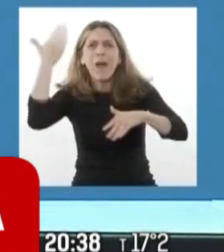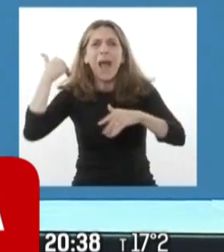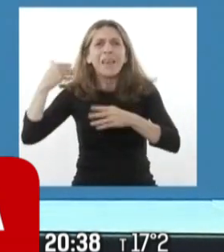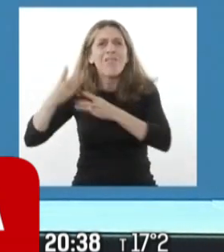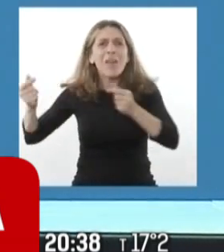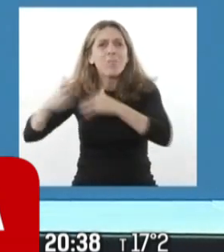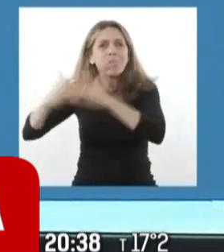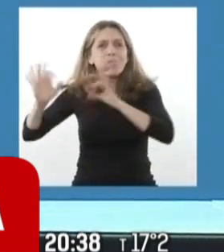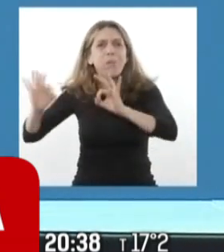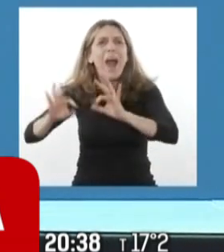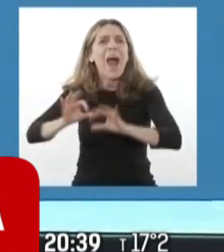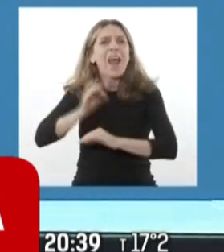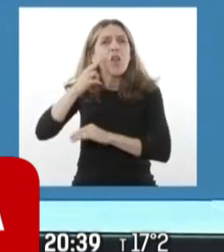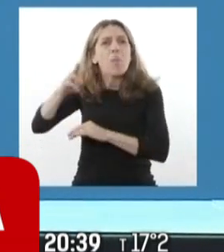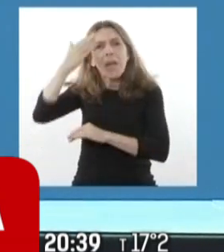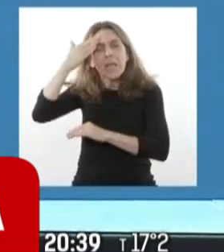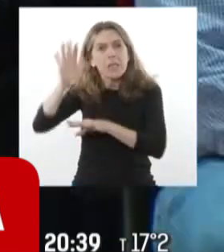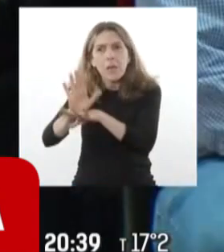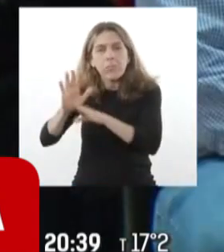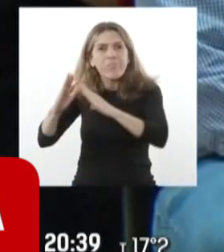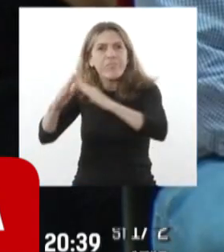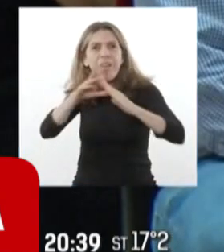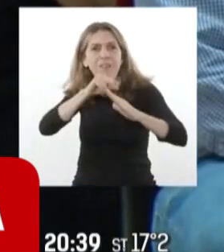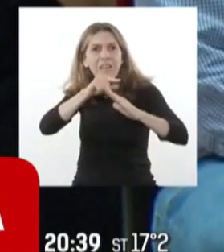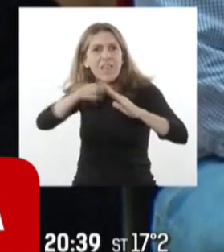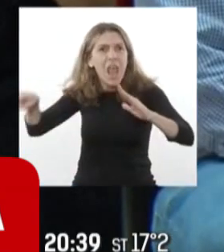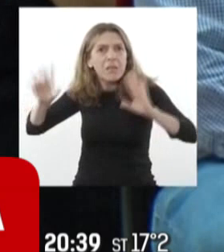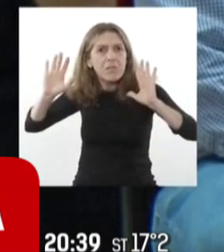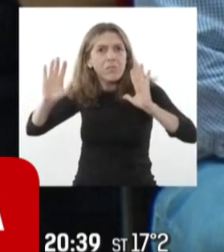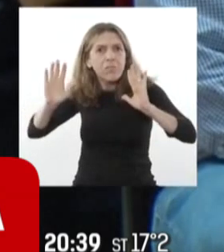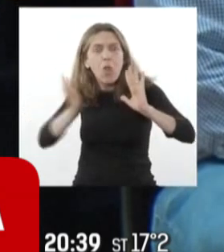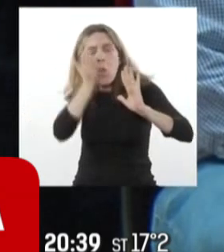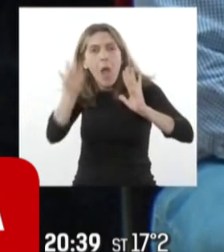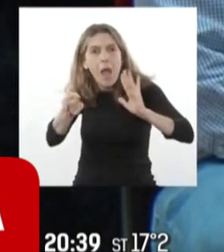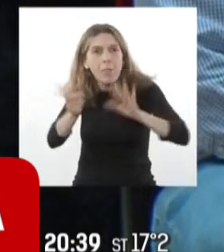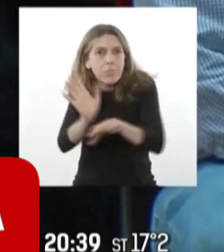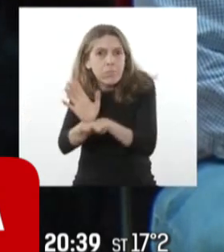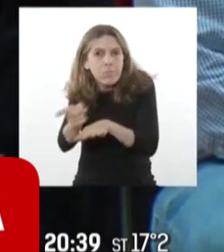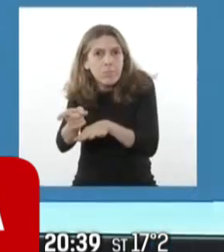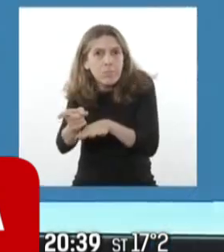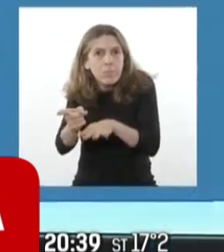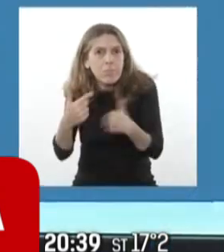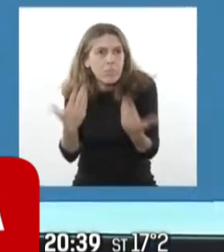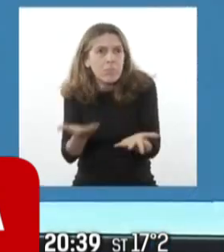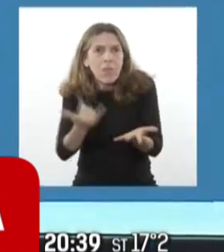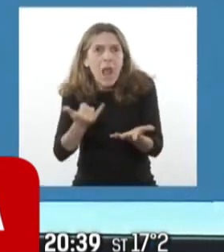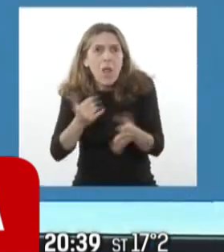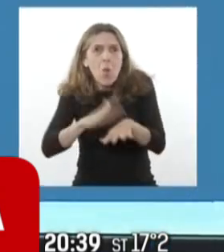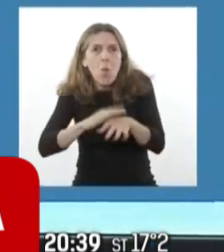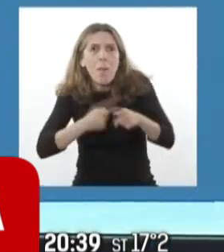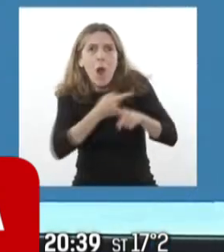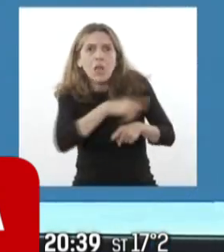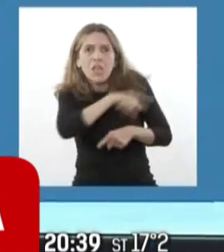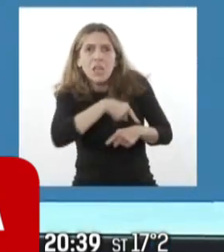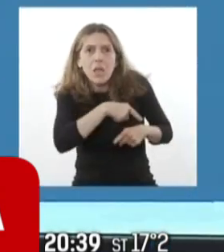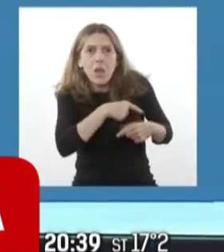año 2015 y que por razones inentendibles, que no sean otras que la miserabilidad política, no